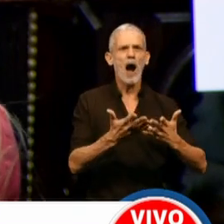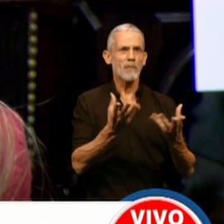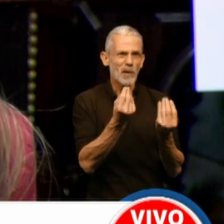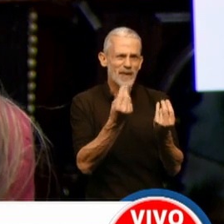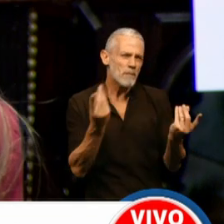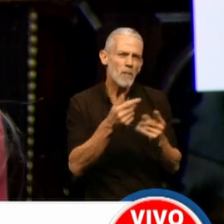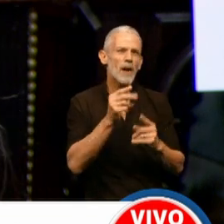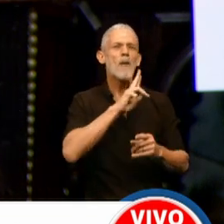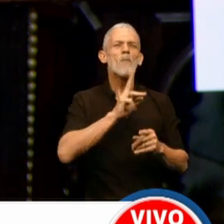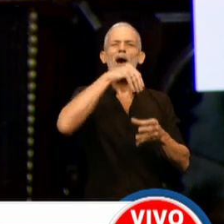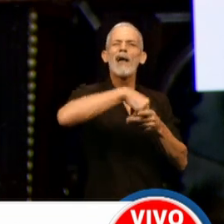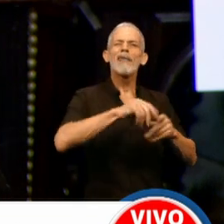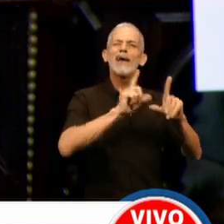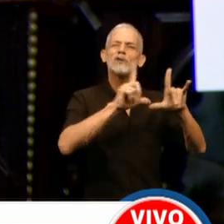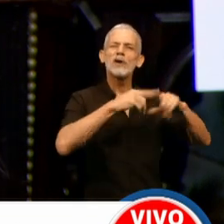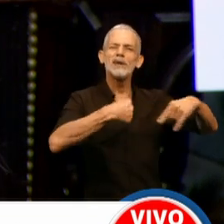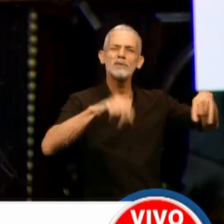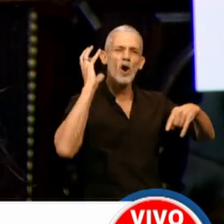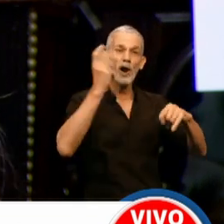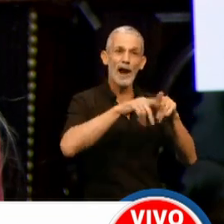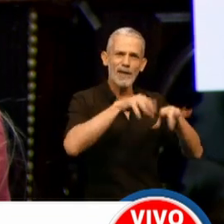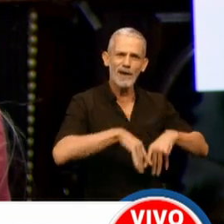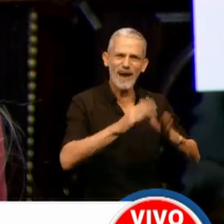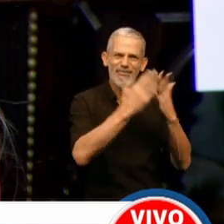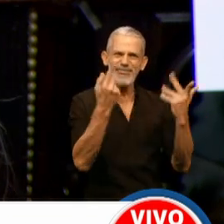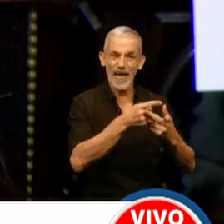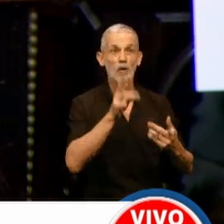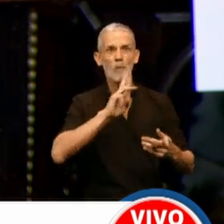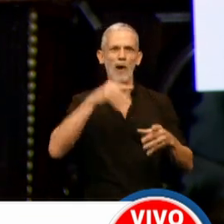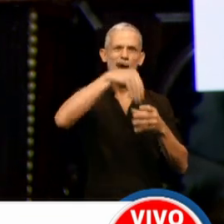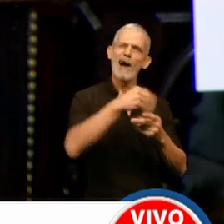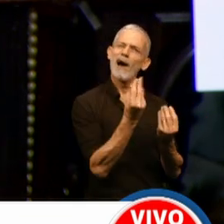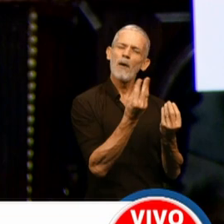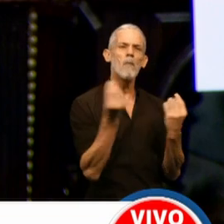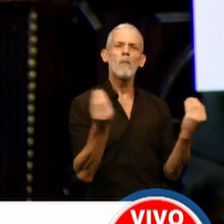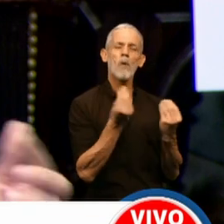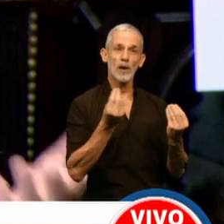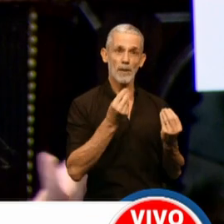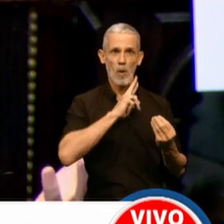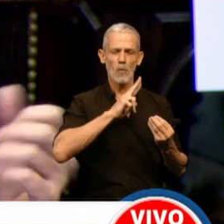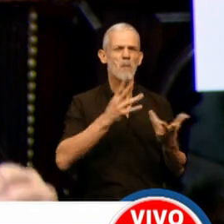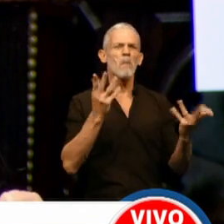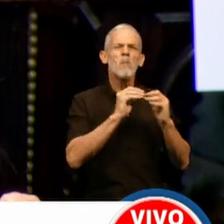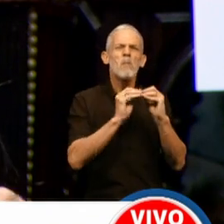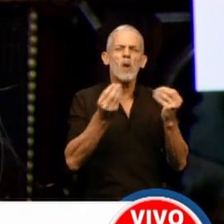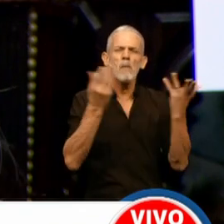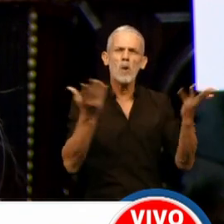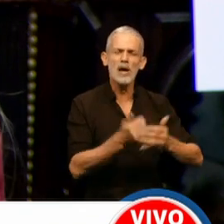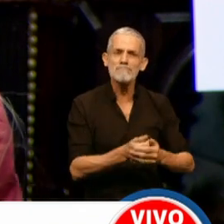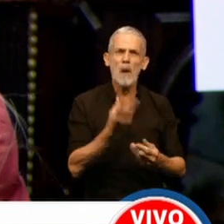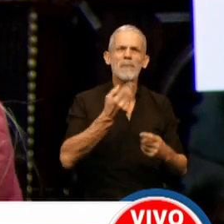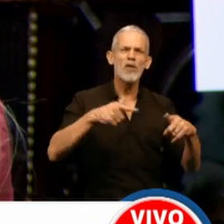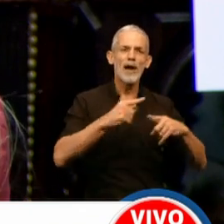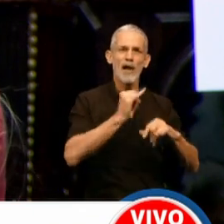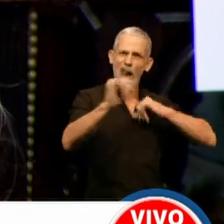tanto miedo que entren las mujeres a las redacciones por eso tienen tanto miedo que entre las mujeres o que tengan un poco más de mujer qué problema tienen tienen miedo que